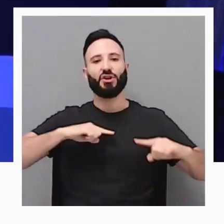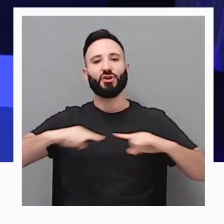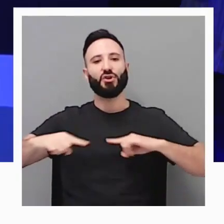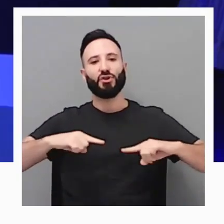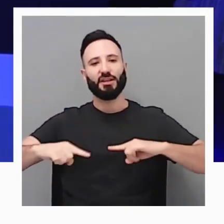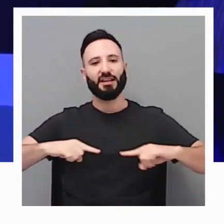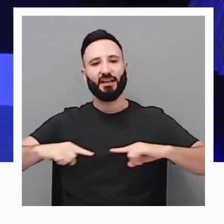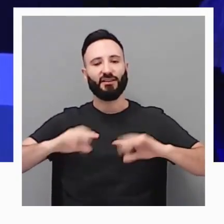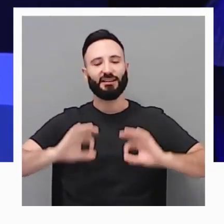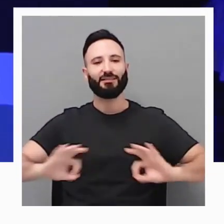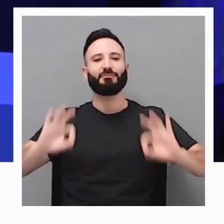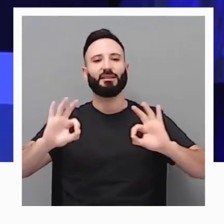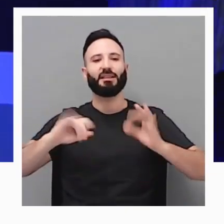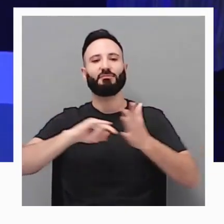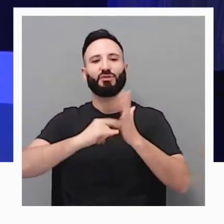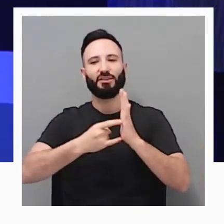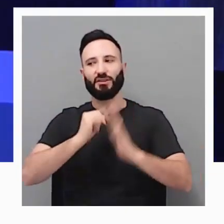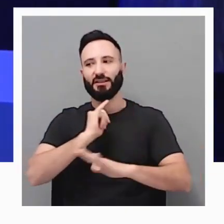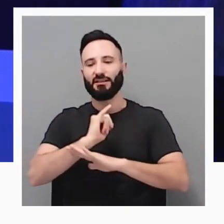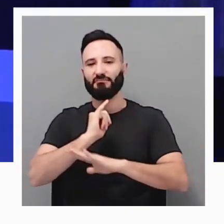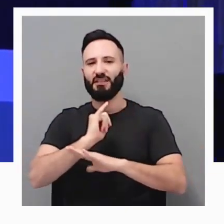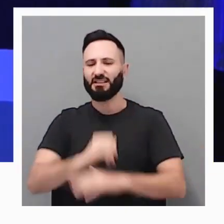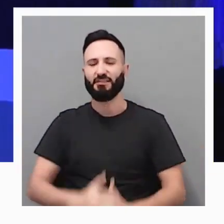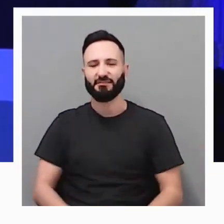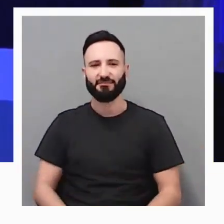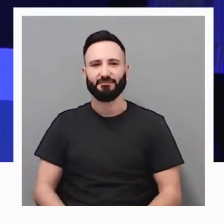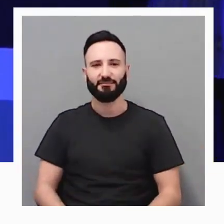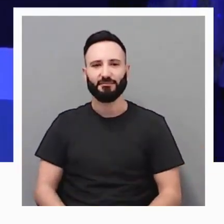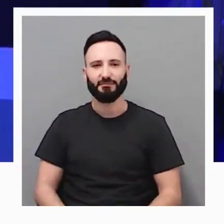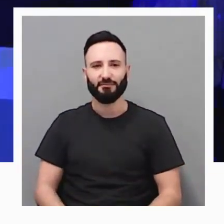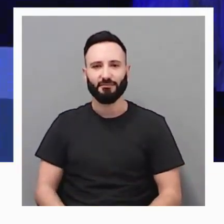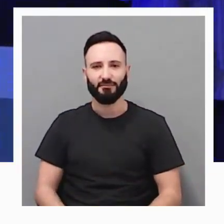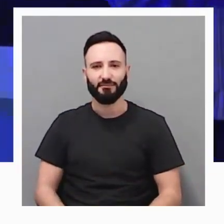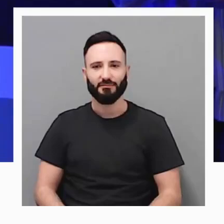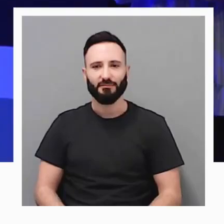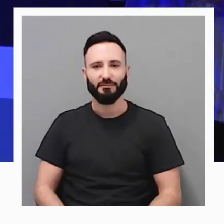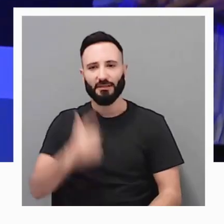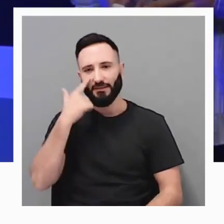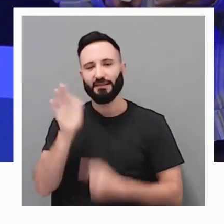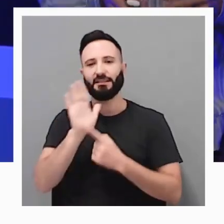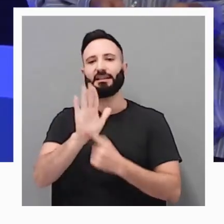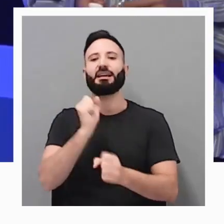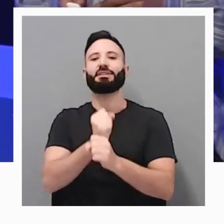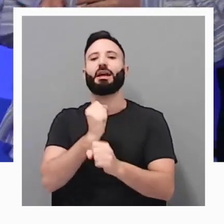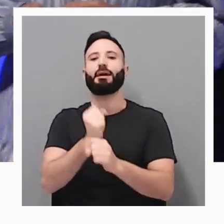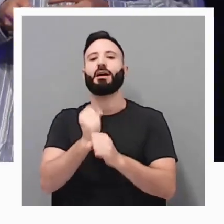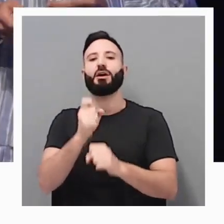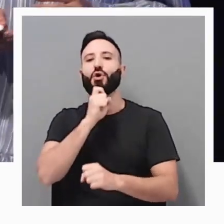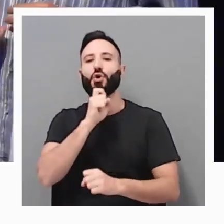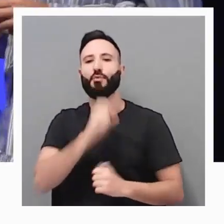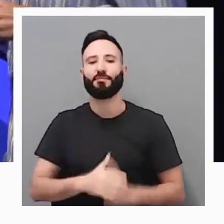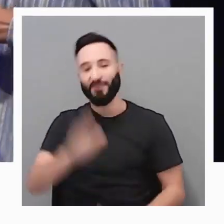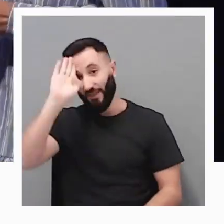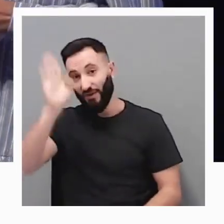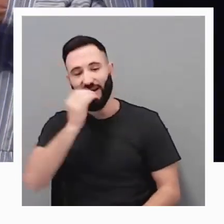António Vieira, que nos vai anunciar como trabalham atualmente. Tania, olá. Hola,